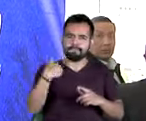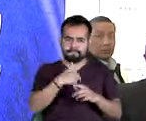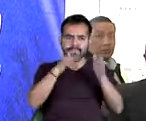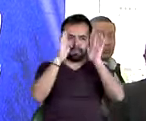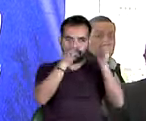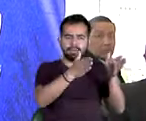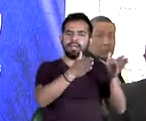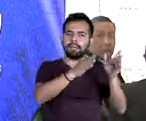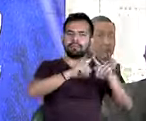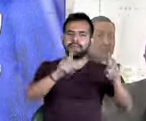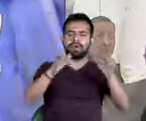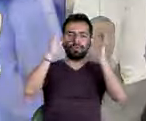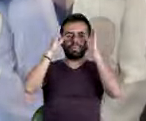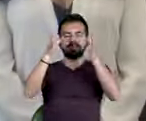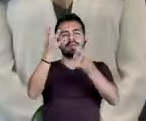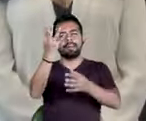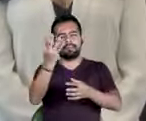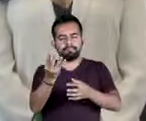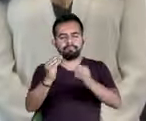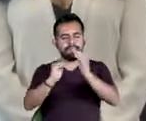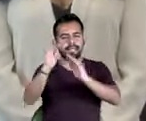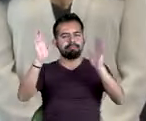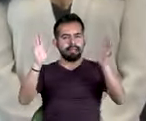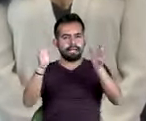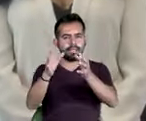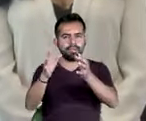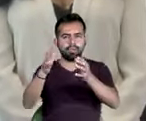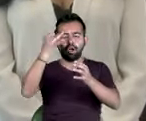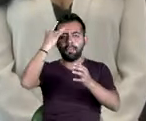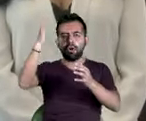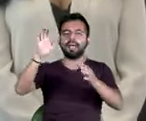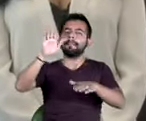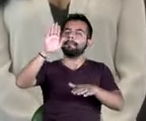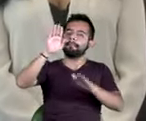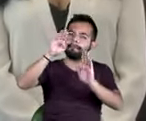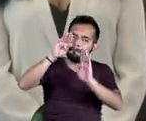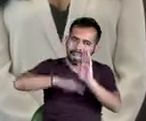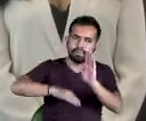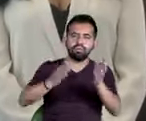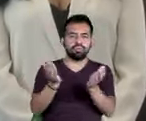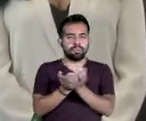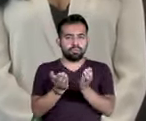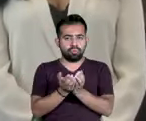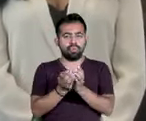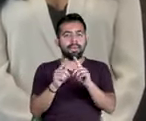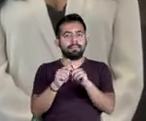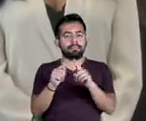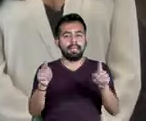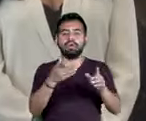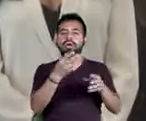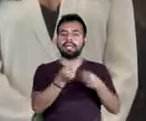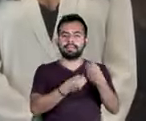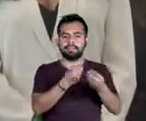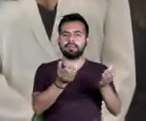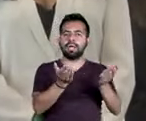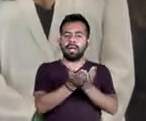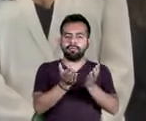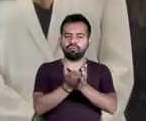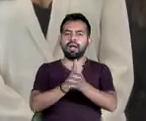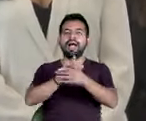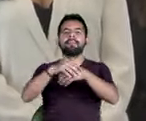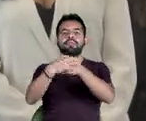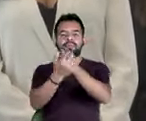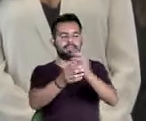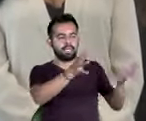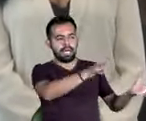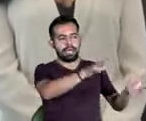ser de mucha menor dimensión. ¿Por qué? Porque vamos a generar menos basura, ojalá sí, pero sobre todo porque vamos a aprovechar la basura que estemos